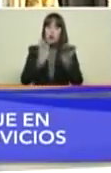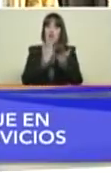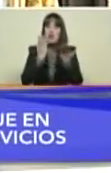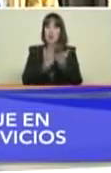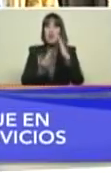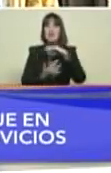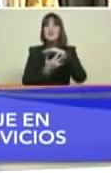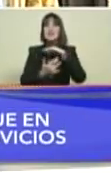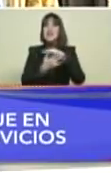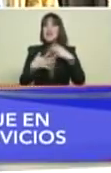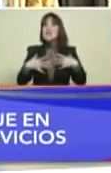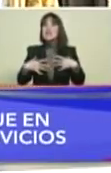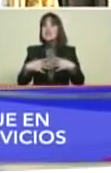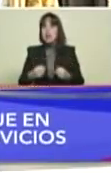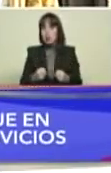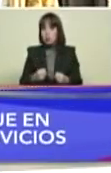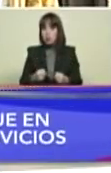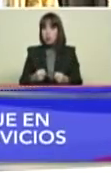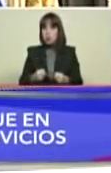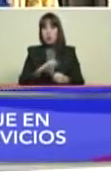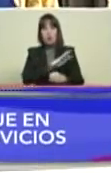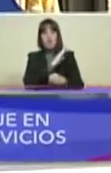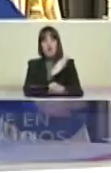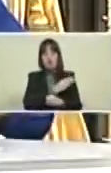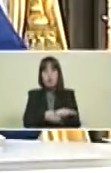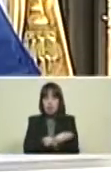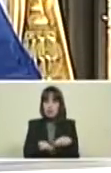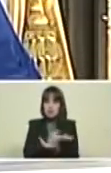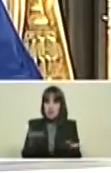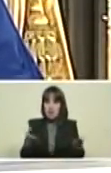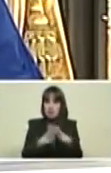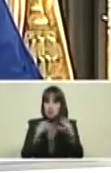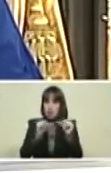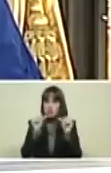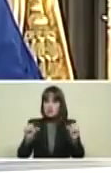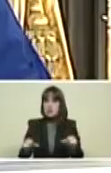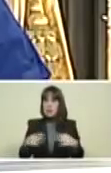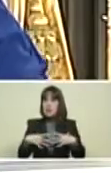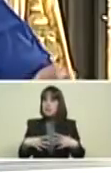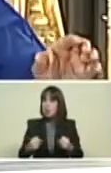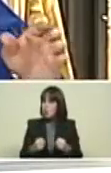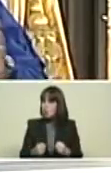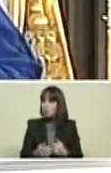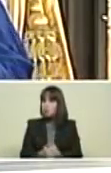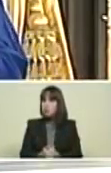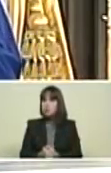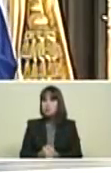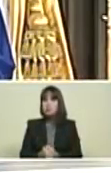salud, para el fortalecimiento de todo el sistema de salud, así como